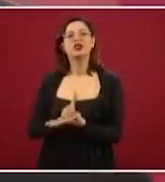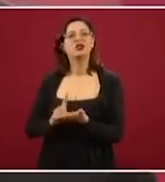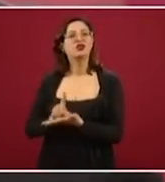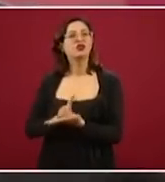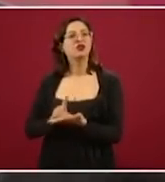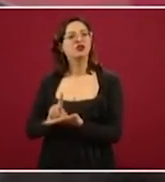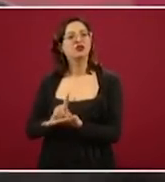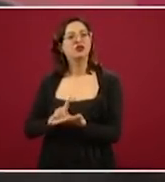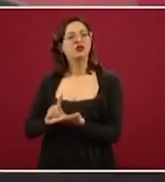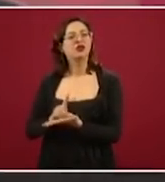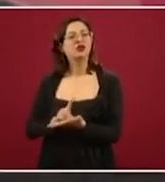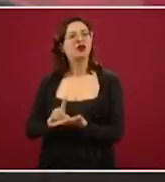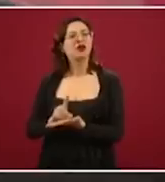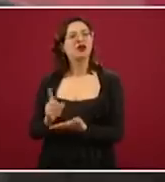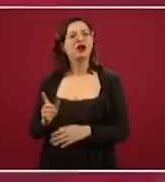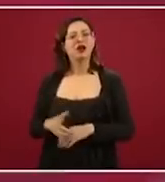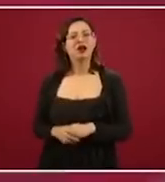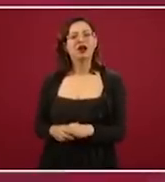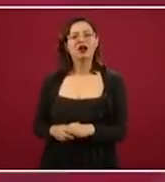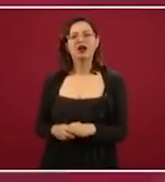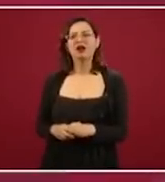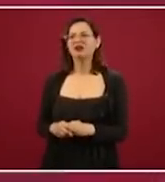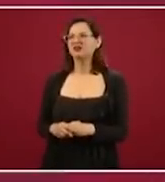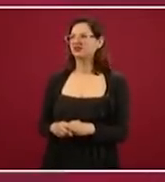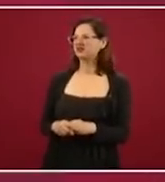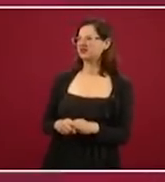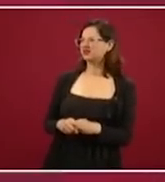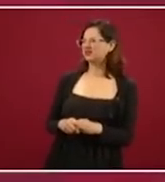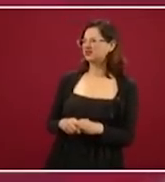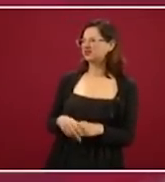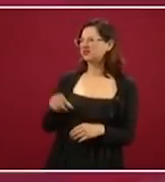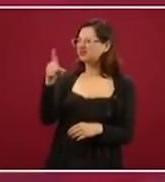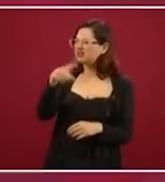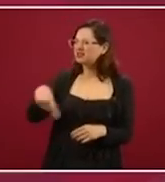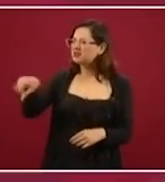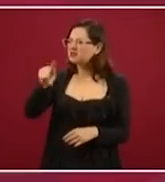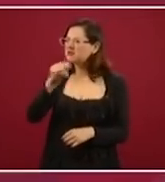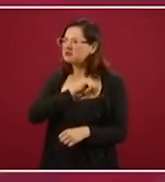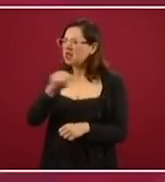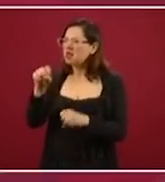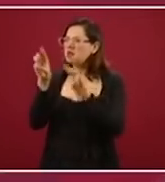en donde, les digo, todo es felicidad,